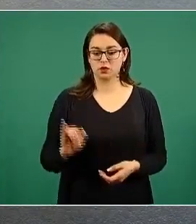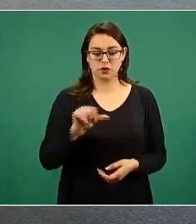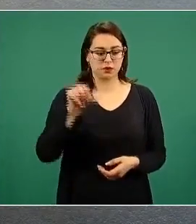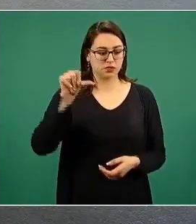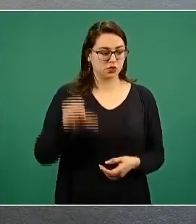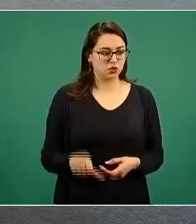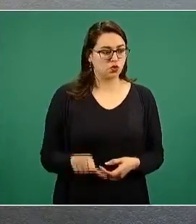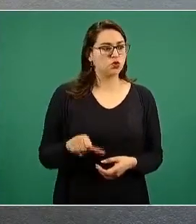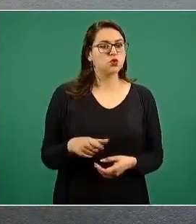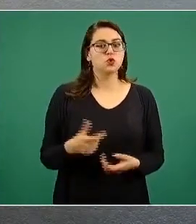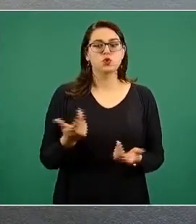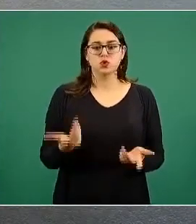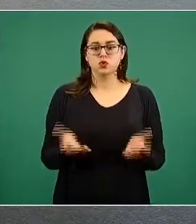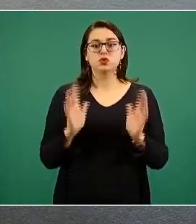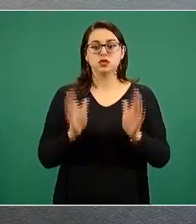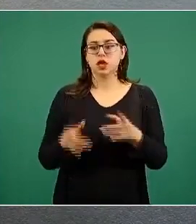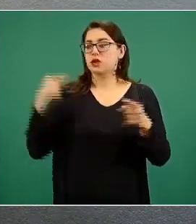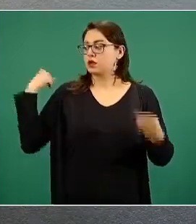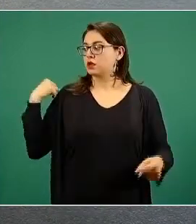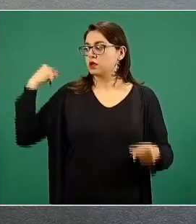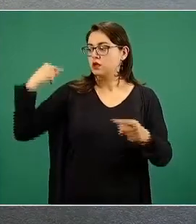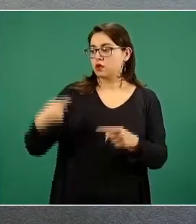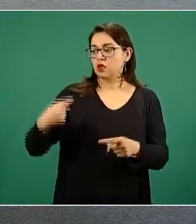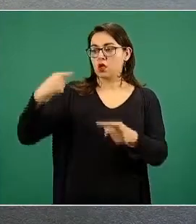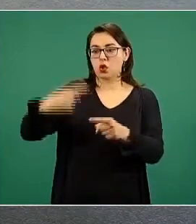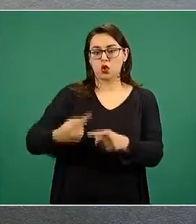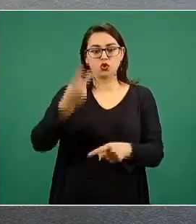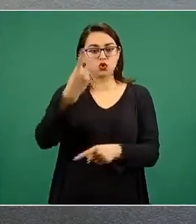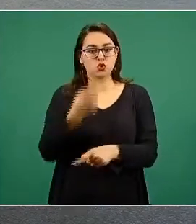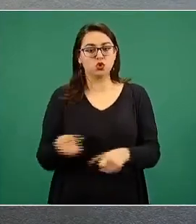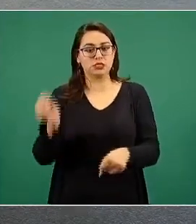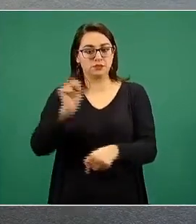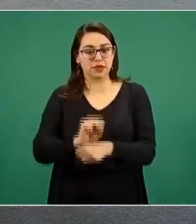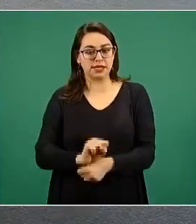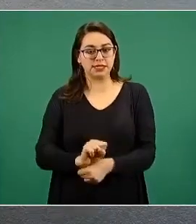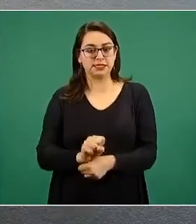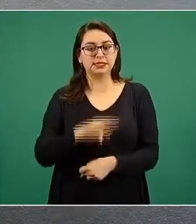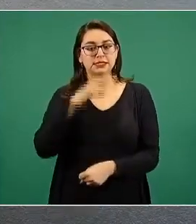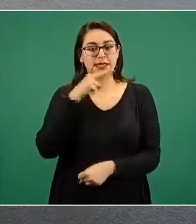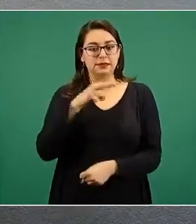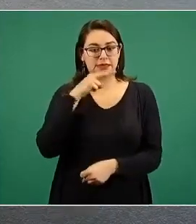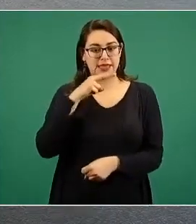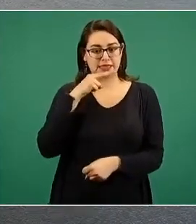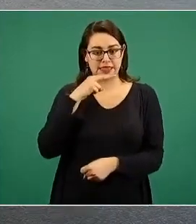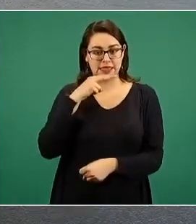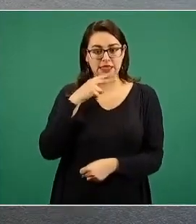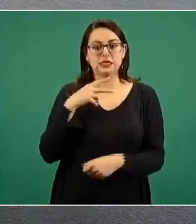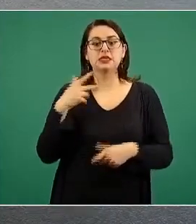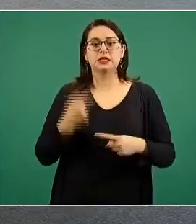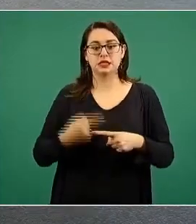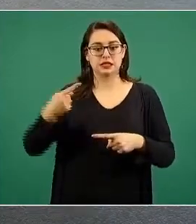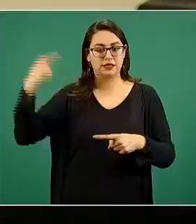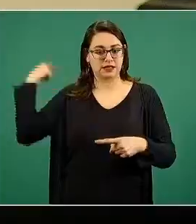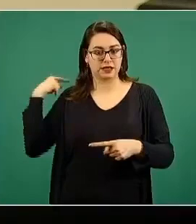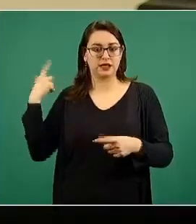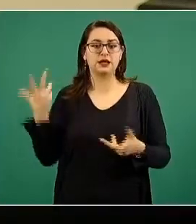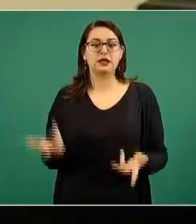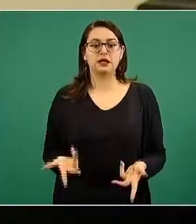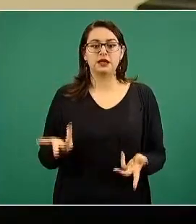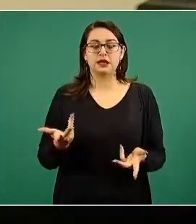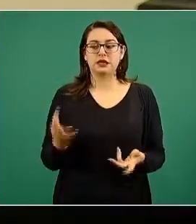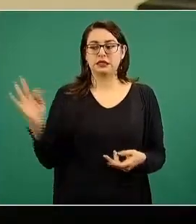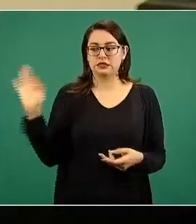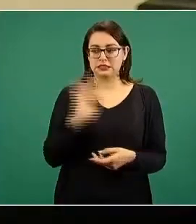menos el periodo que se podría esperar para que los contagios que se hayan iniciado en esa semana pues empiecen como a llegar a los hospitales. Saber